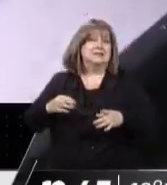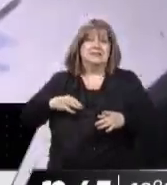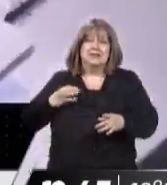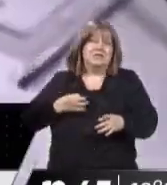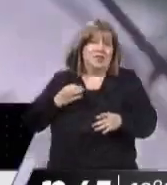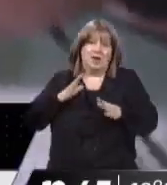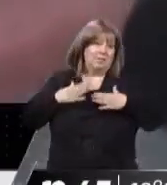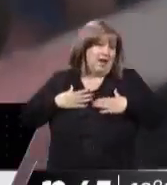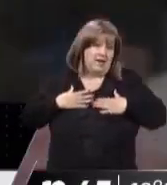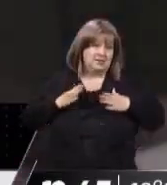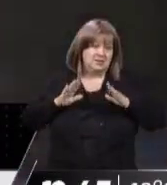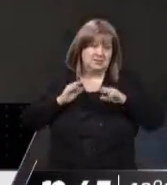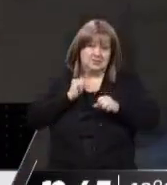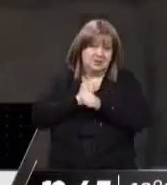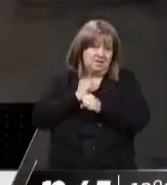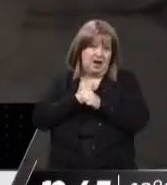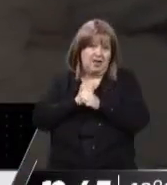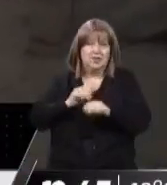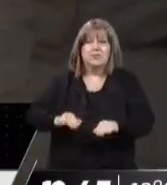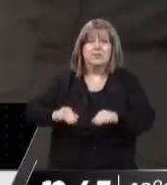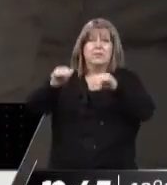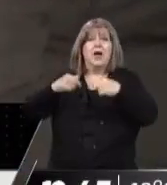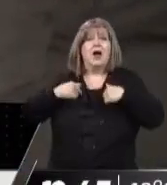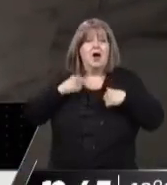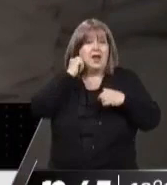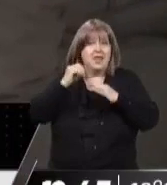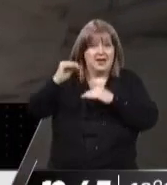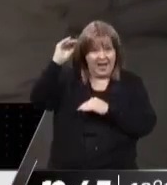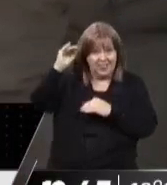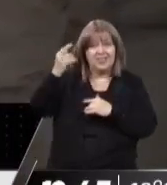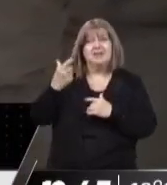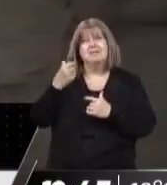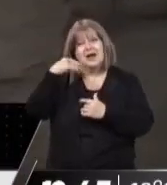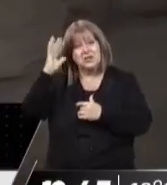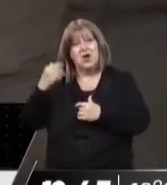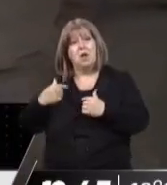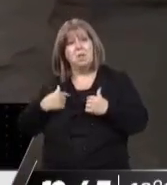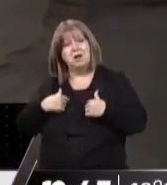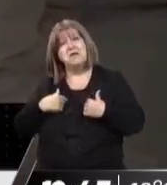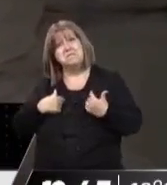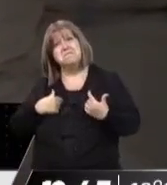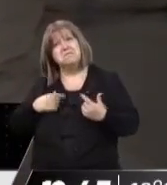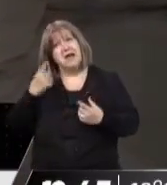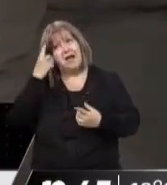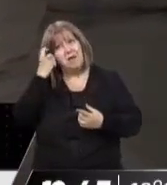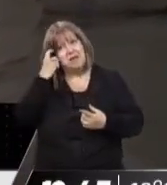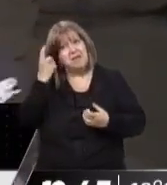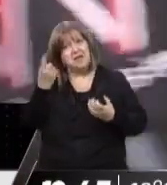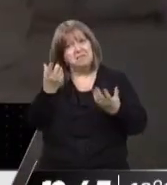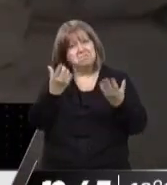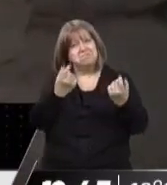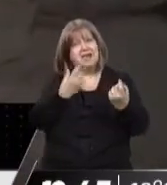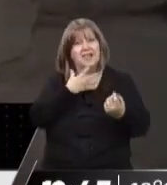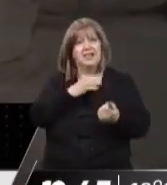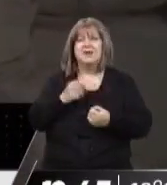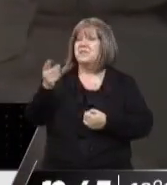escuela. Y ahora, después de grande, bueno, tengo la oportunidad de aprender. Y bueno, nunca es tarde para aprender, ¿no? ¿Cómo